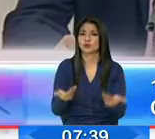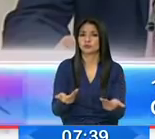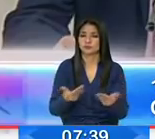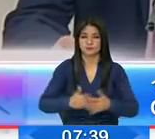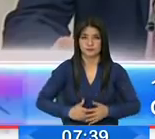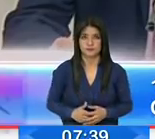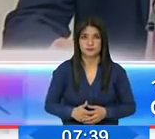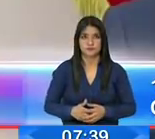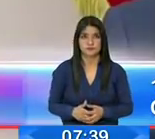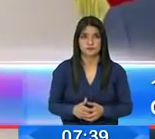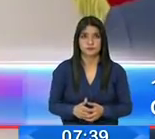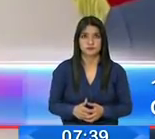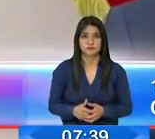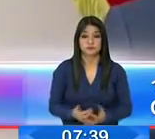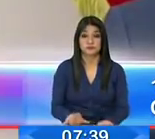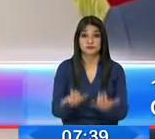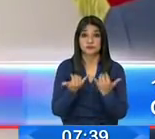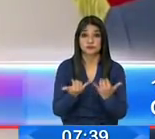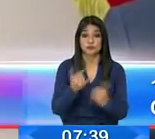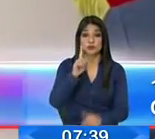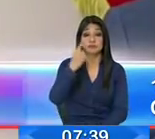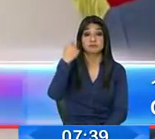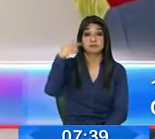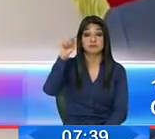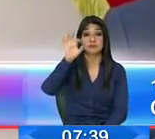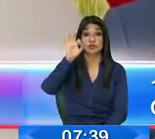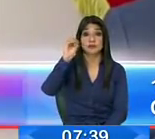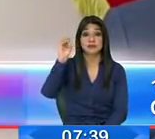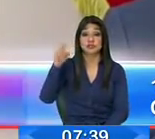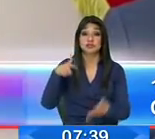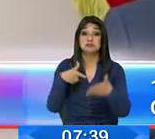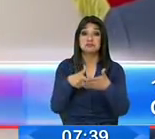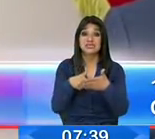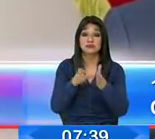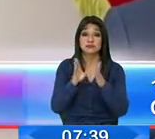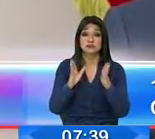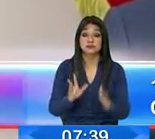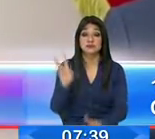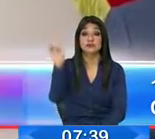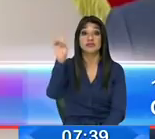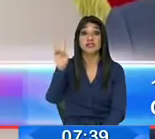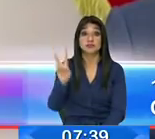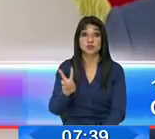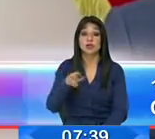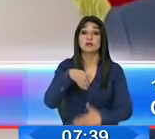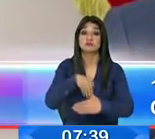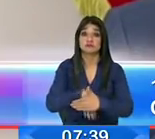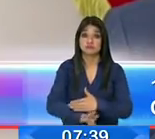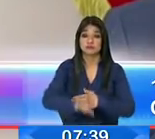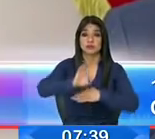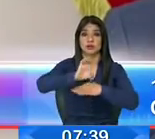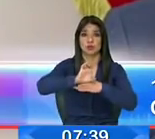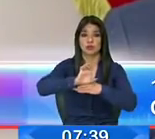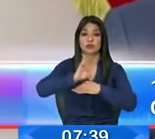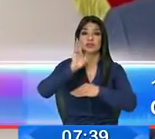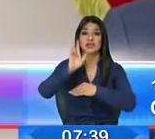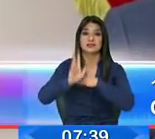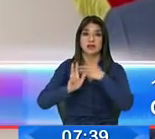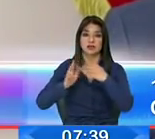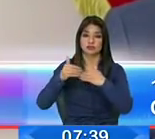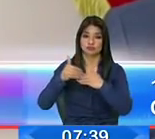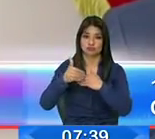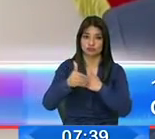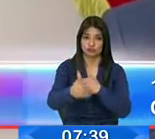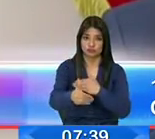fenómeno hoy. Son casi 1,900,000 ciudadanos venezolanos que han ingresado al país en los últimos 3 años, de los